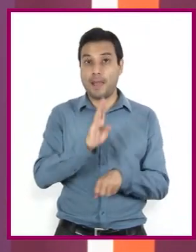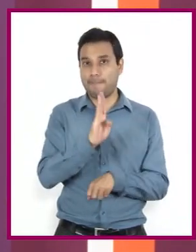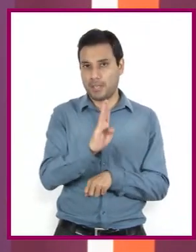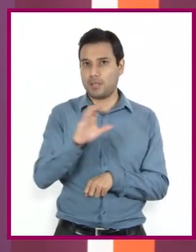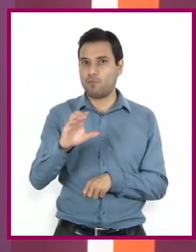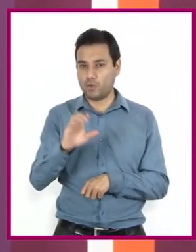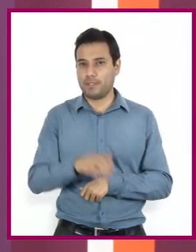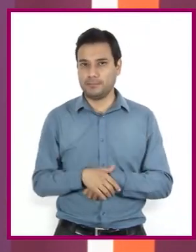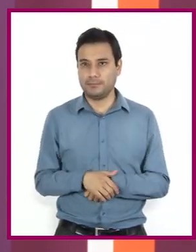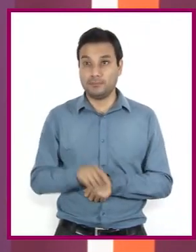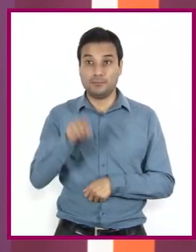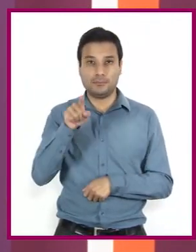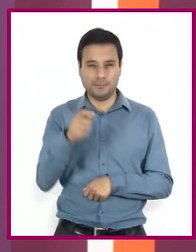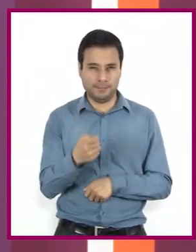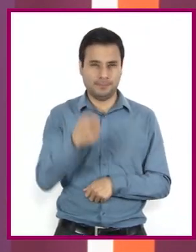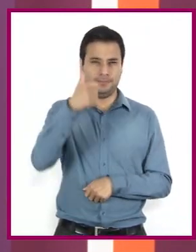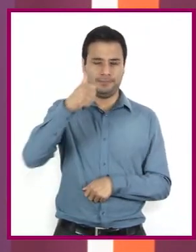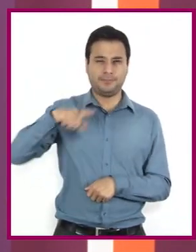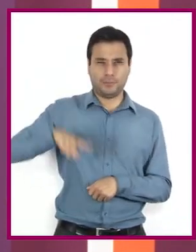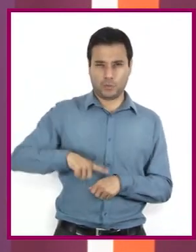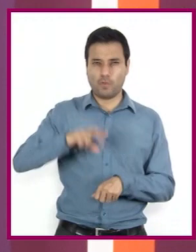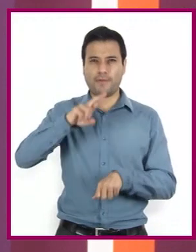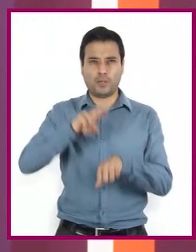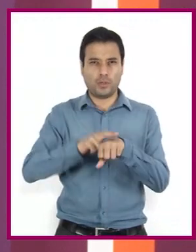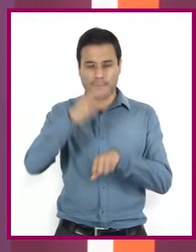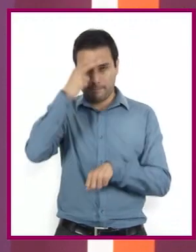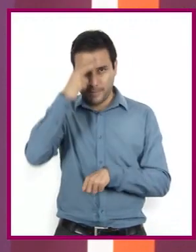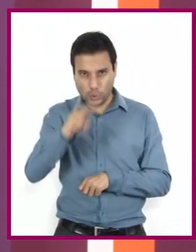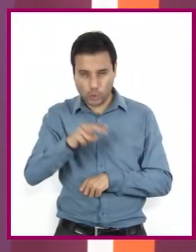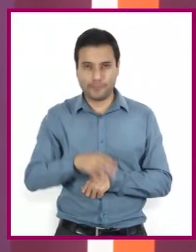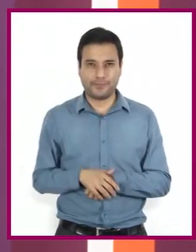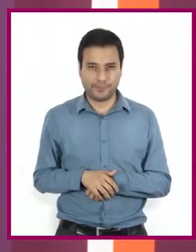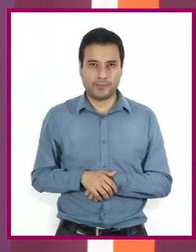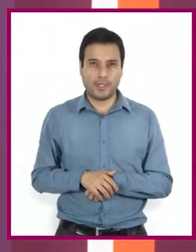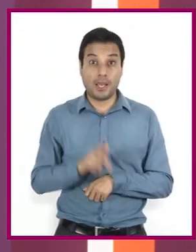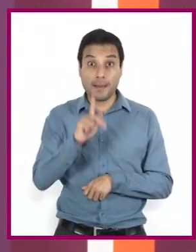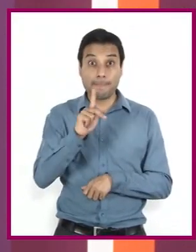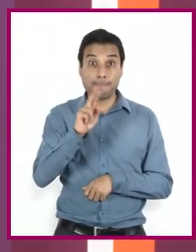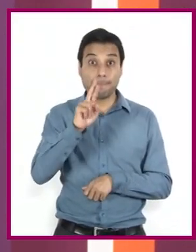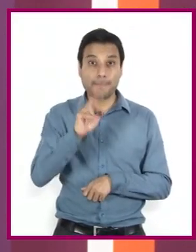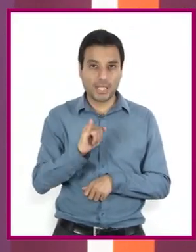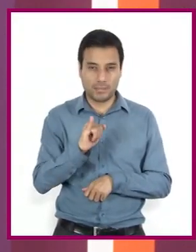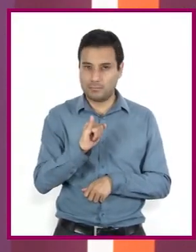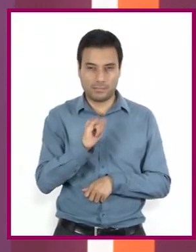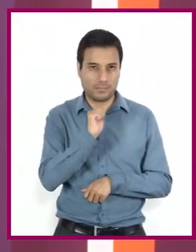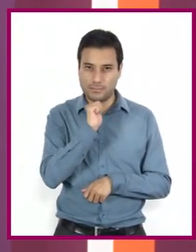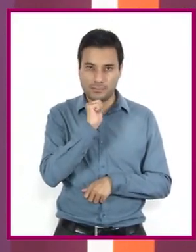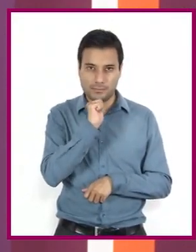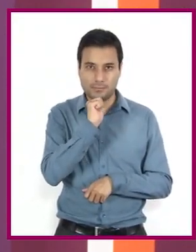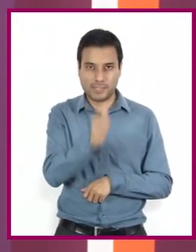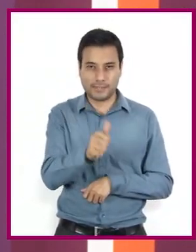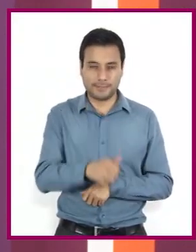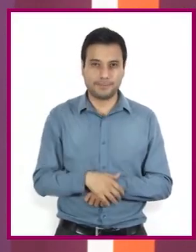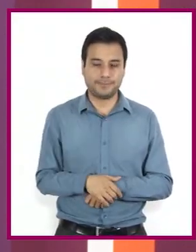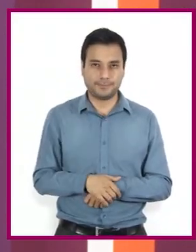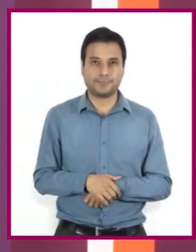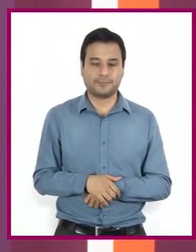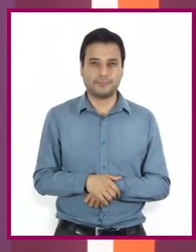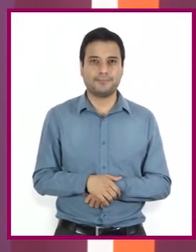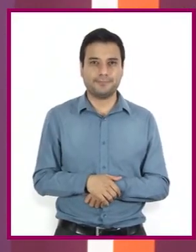California, quien fue el primer gobernador en México de extracción no priista. En este contexto se expidió